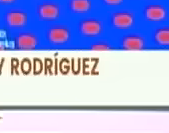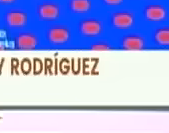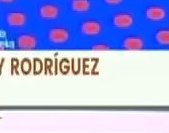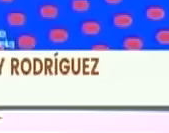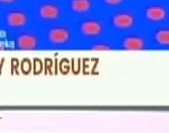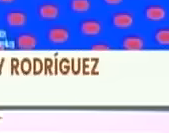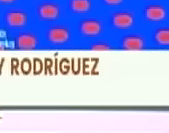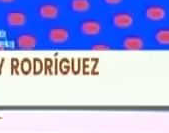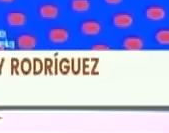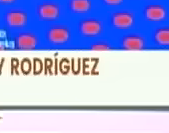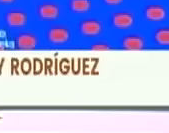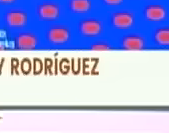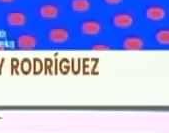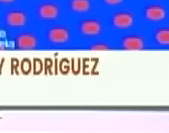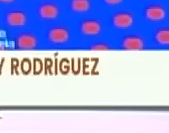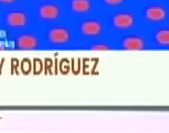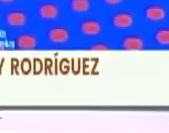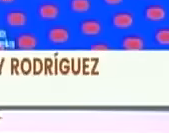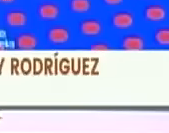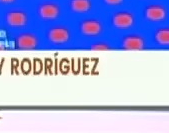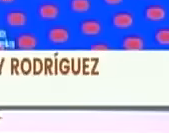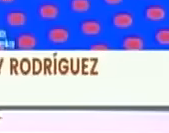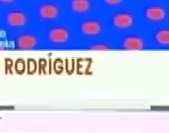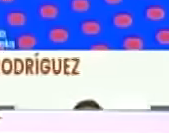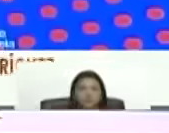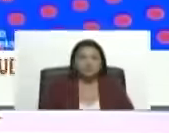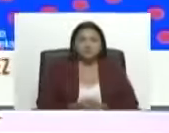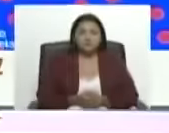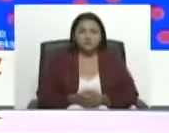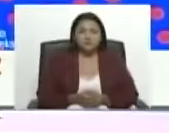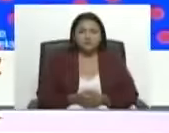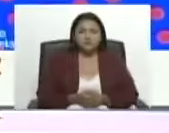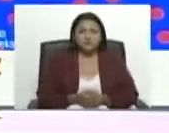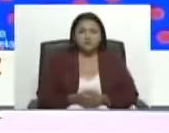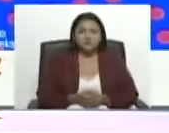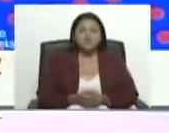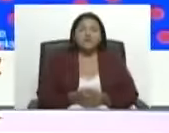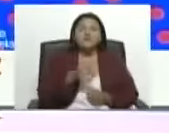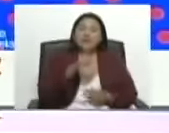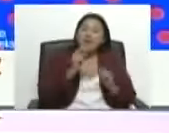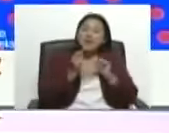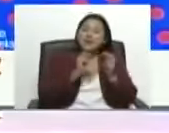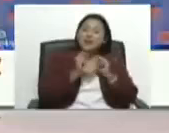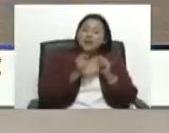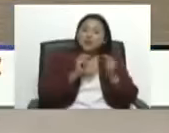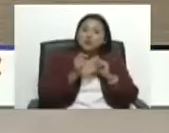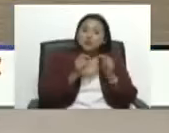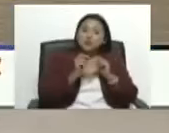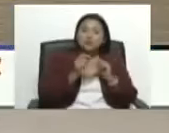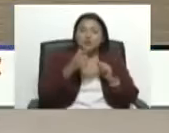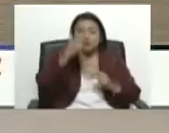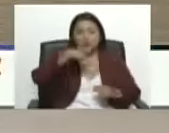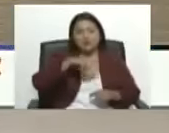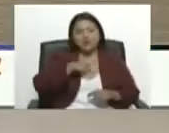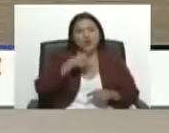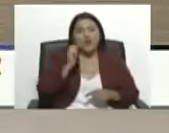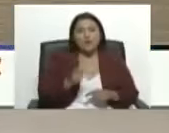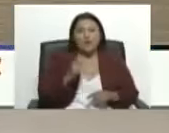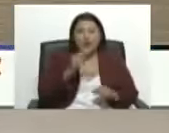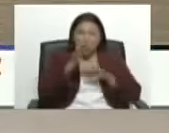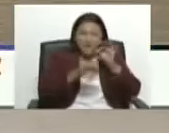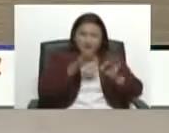Para que eso hubiese sido posible, y por eso se dio la discusión, me voy a explanar ahora como abogada,